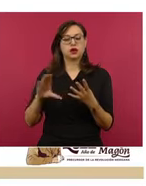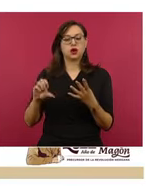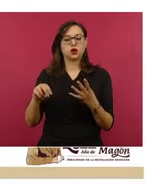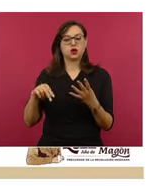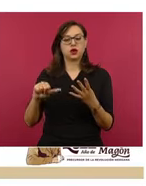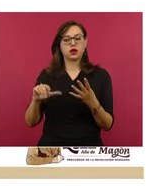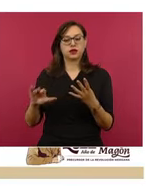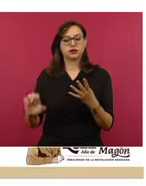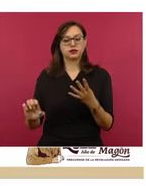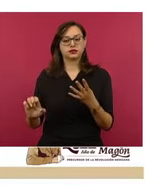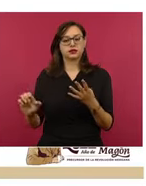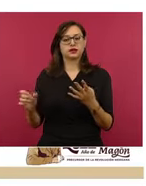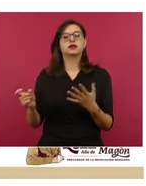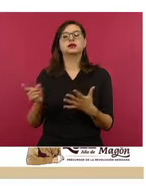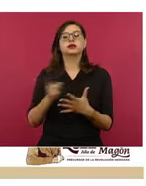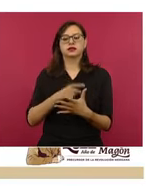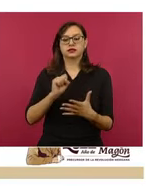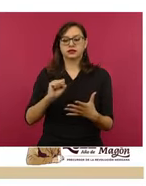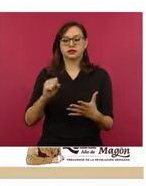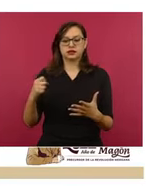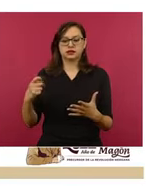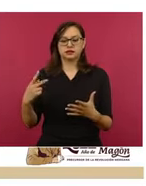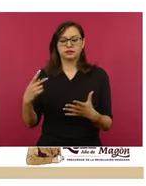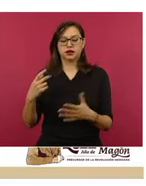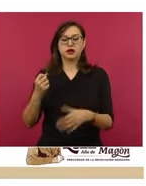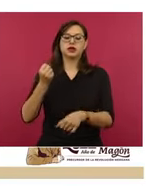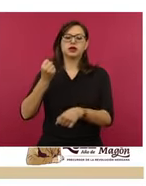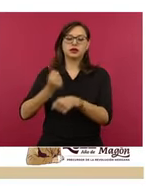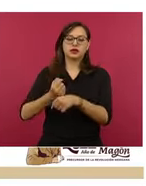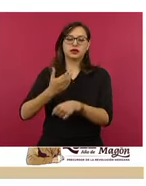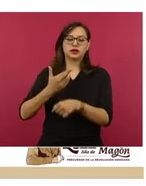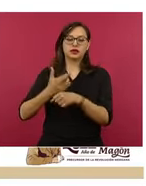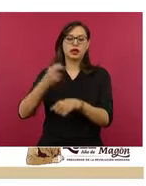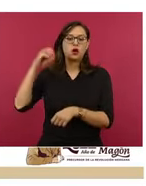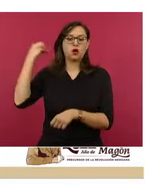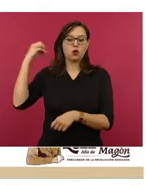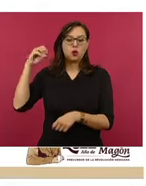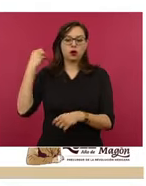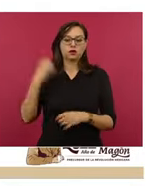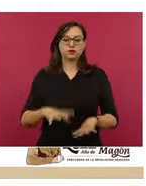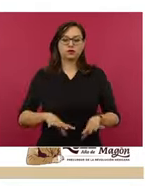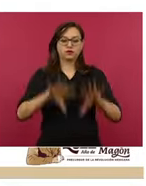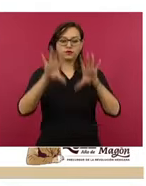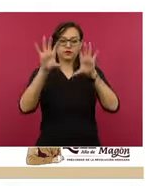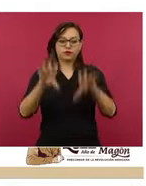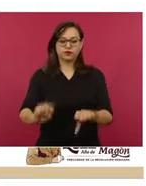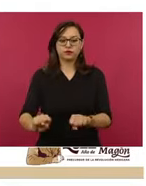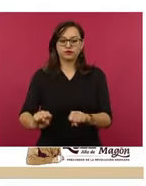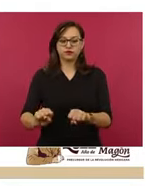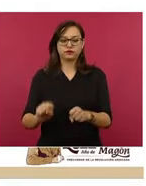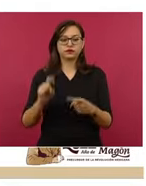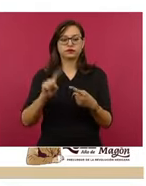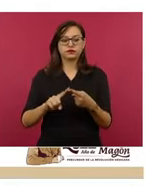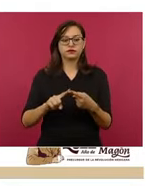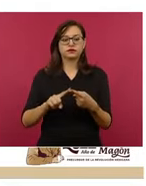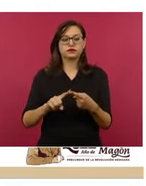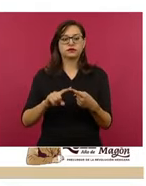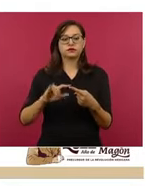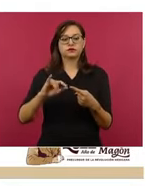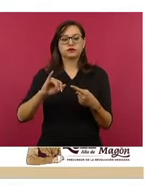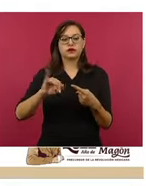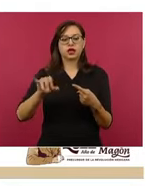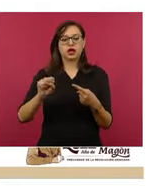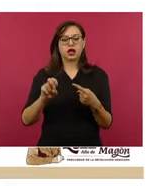CONACE y, por supuesto, Secretaría de Seguridad de Oaxaca, lograron la detención de Jesús, alias El Chu, El